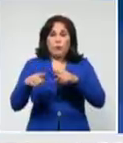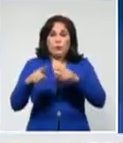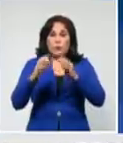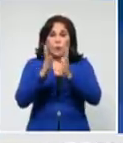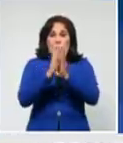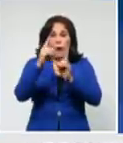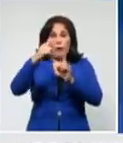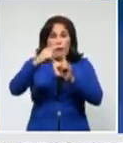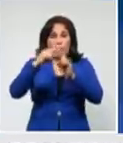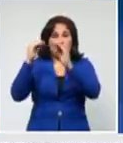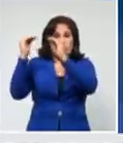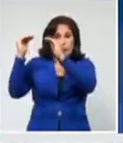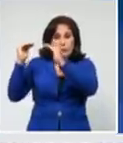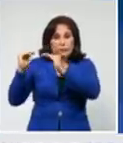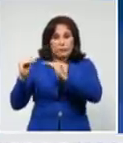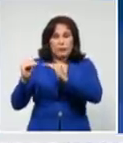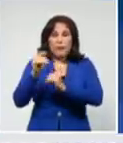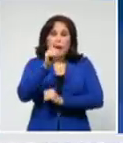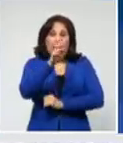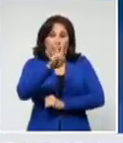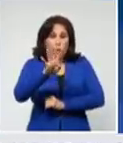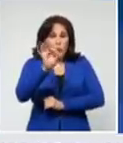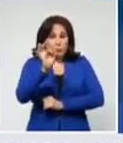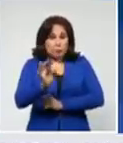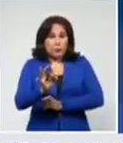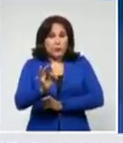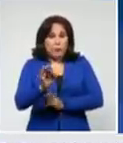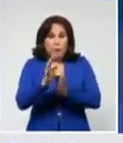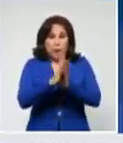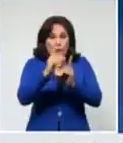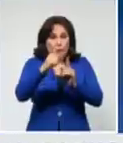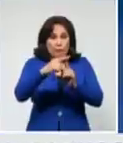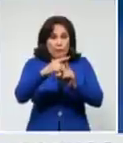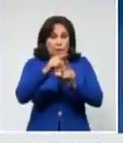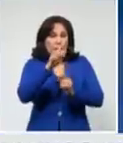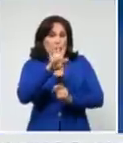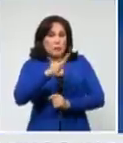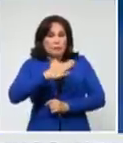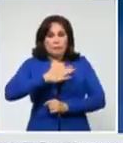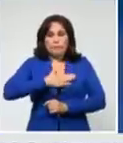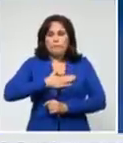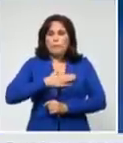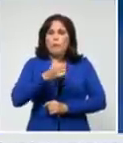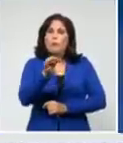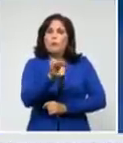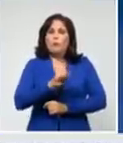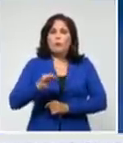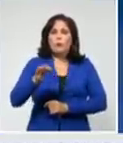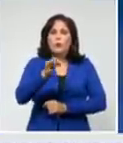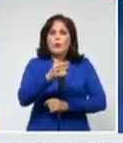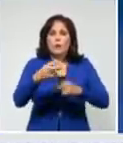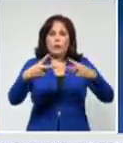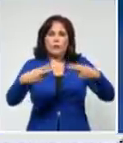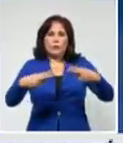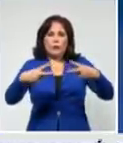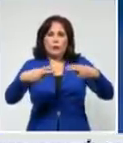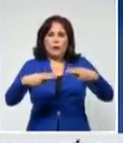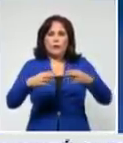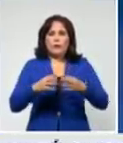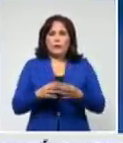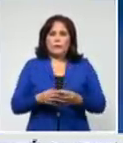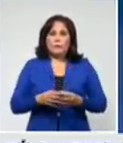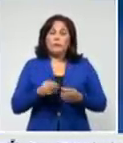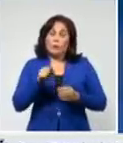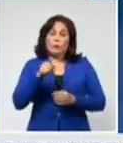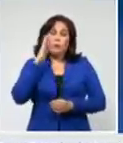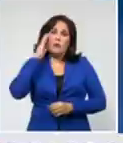Matanzas, los 14 casos diagnosticados pertenecen al municipio de Cárdenas, que, como